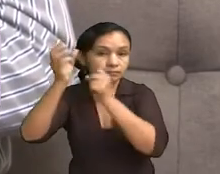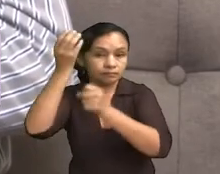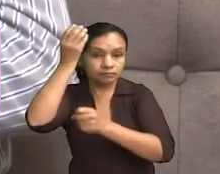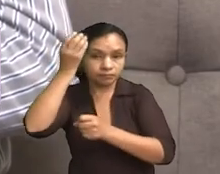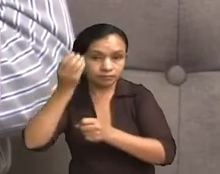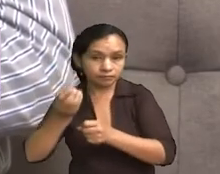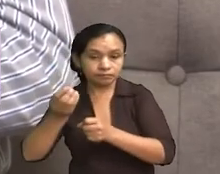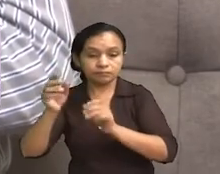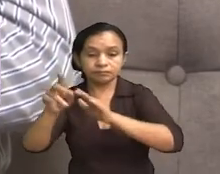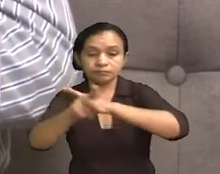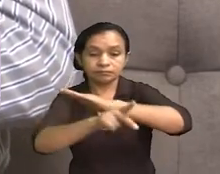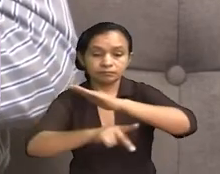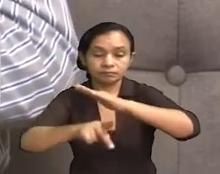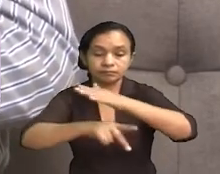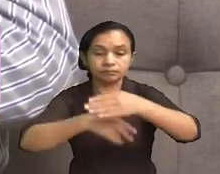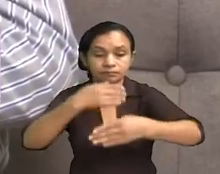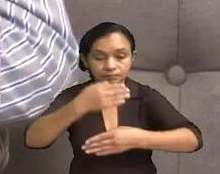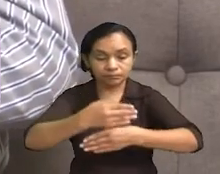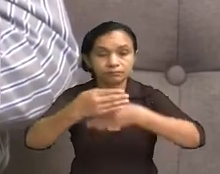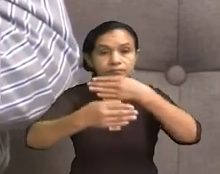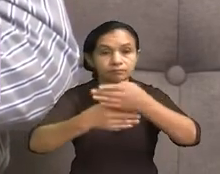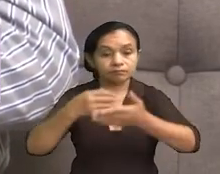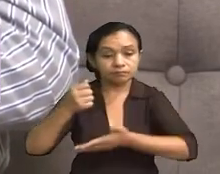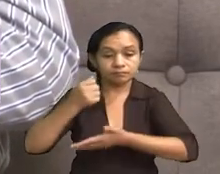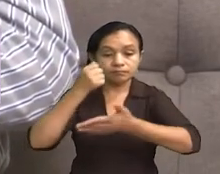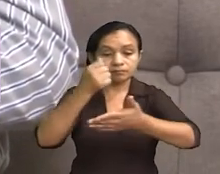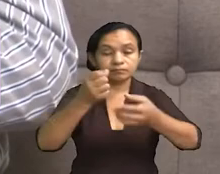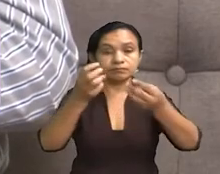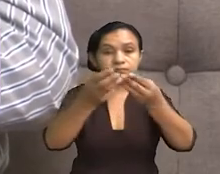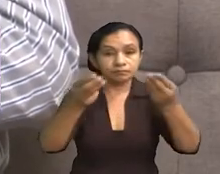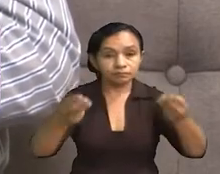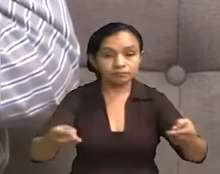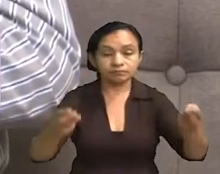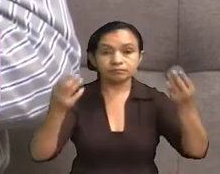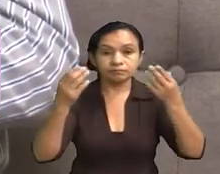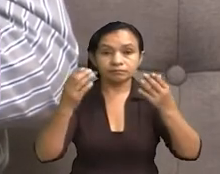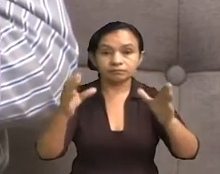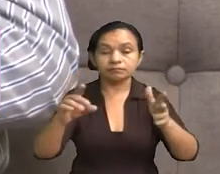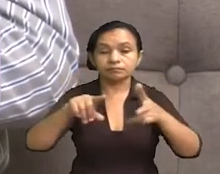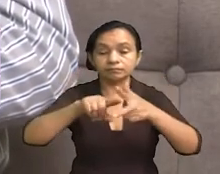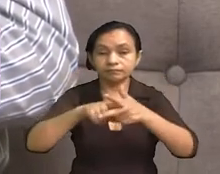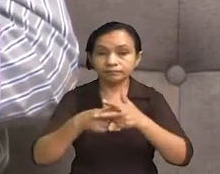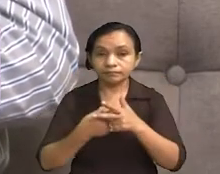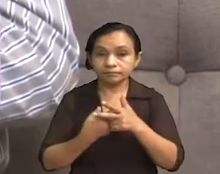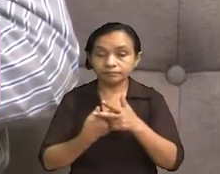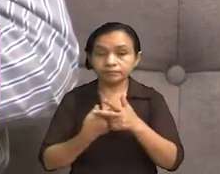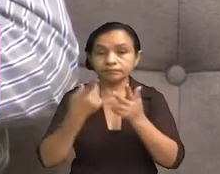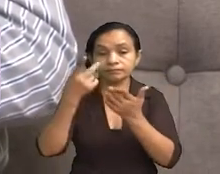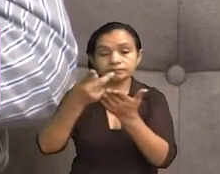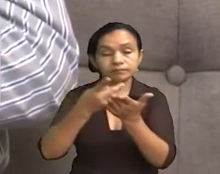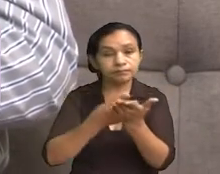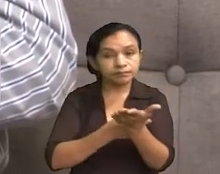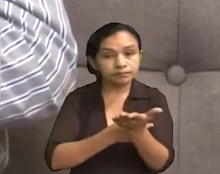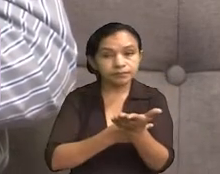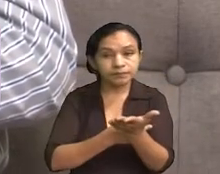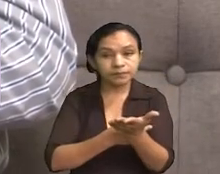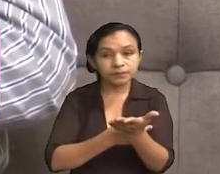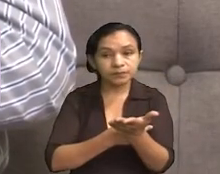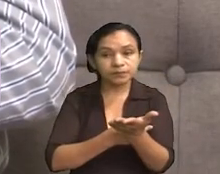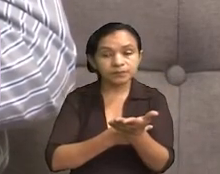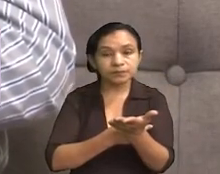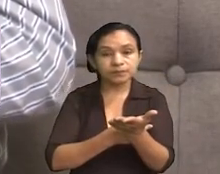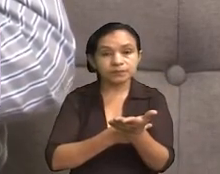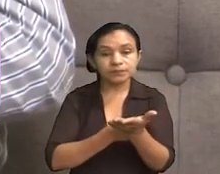en preescolar, en dotación de mobiliario y equipo. Arrancamos el proyecto para